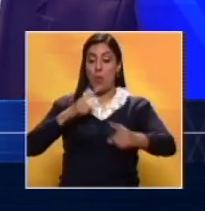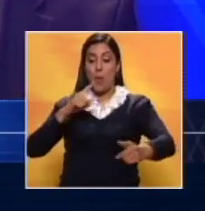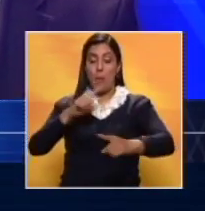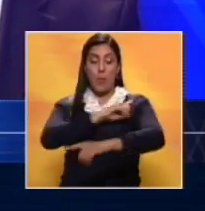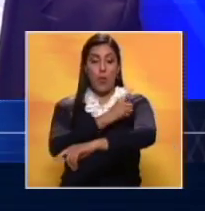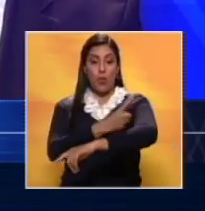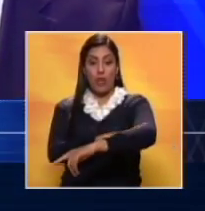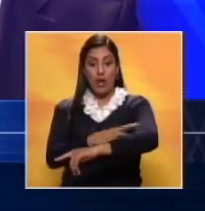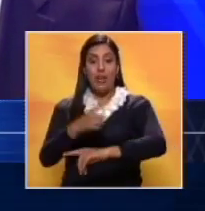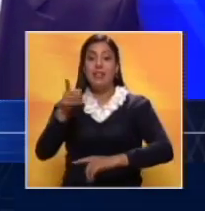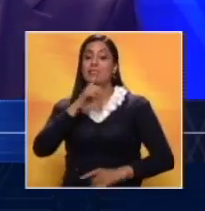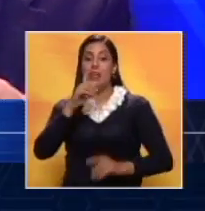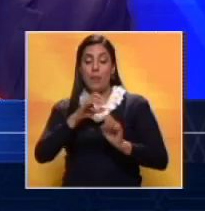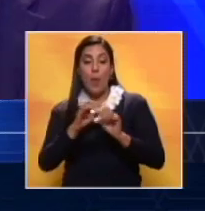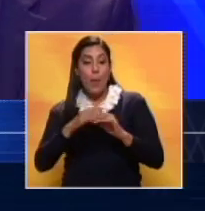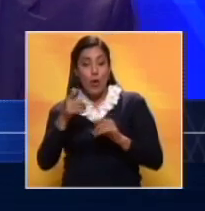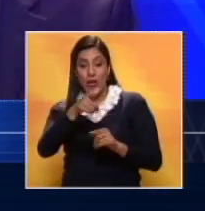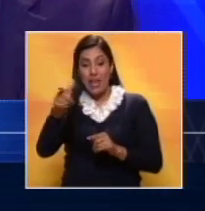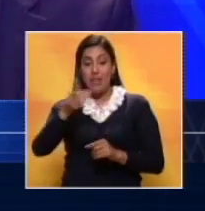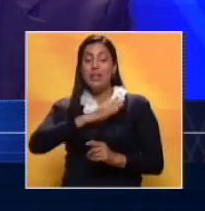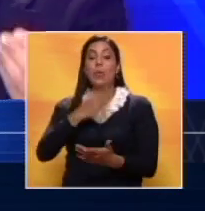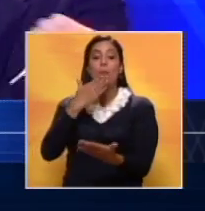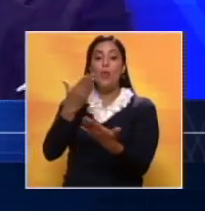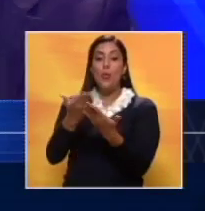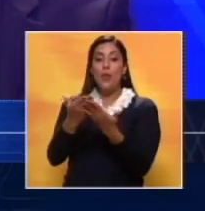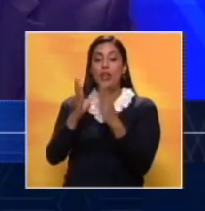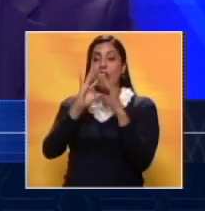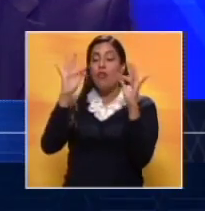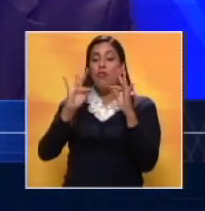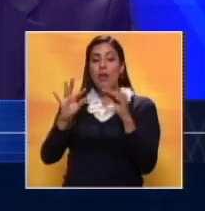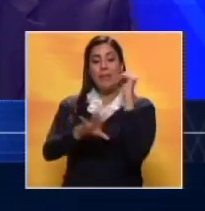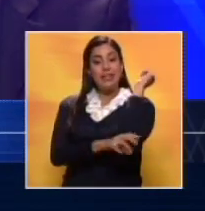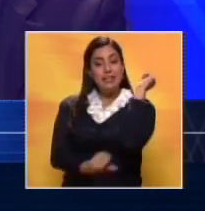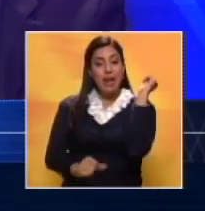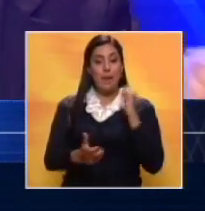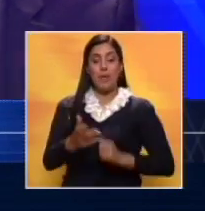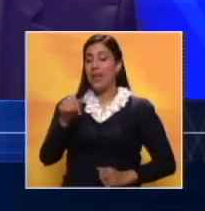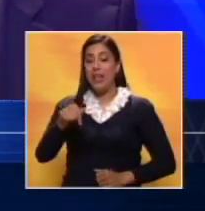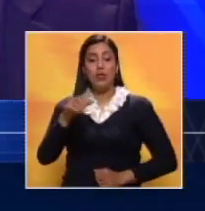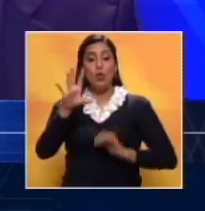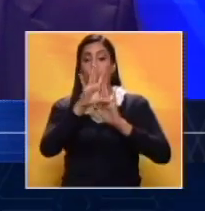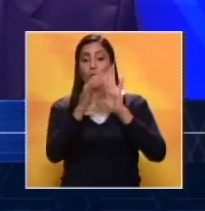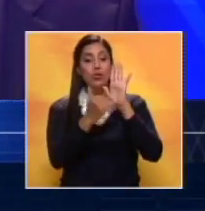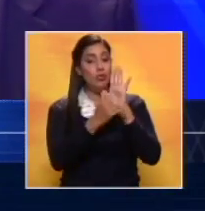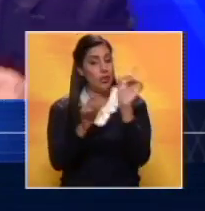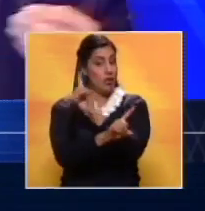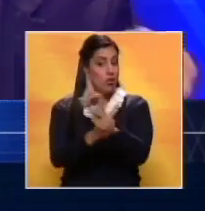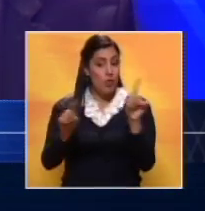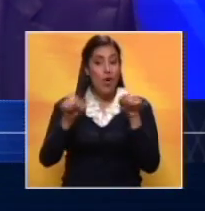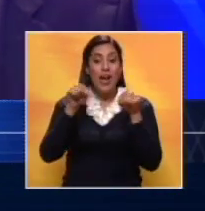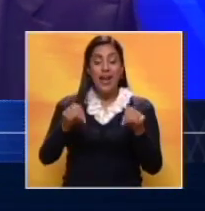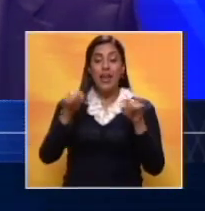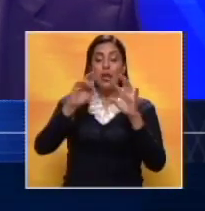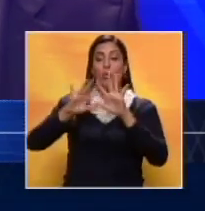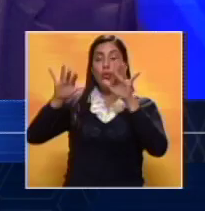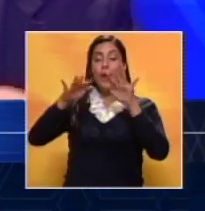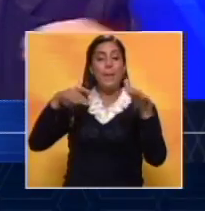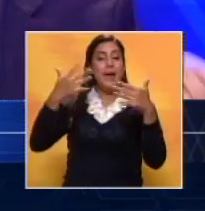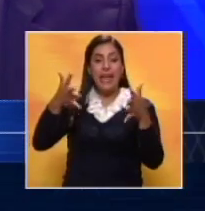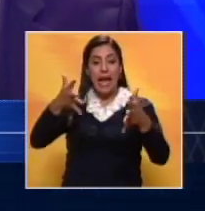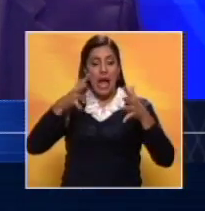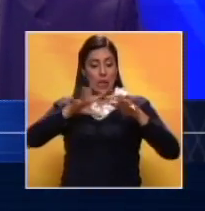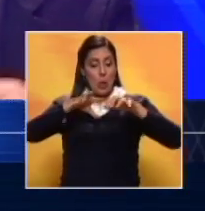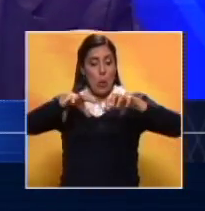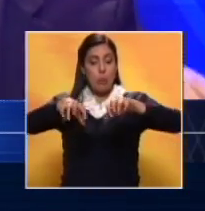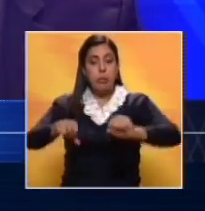que de ahí se deriven, porque ellos se han planteado hacer esto de una manera fraudulenta. Esto no es una constituyente, esto es una estrategia para ganar todo